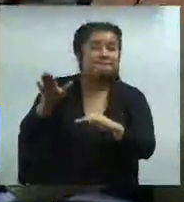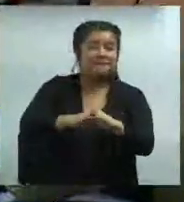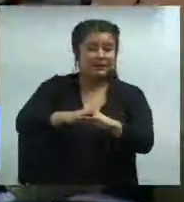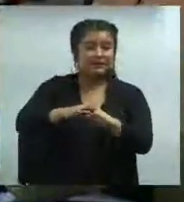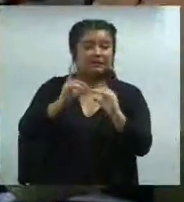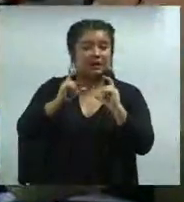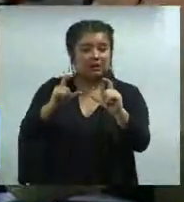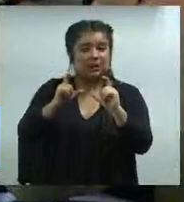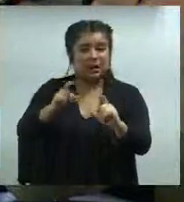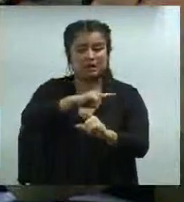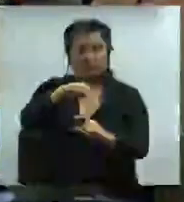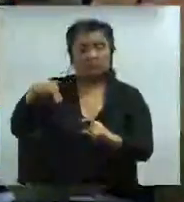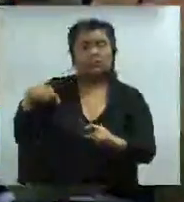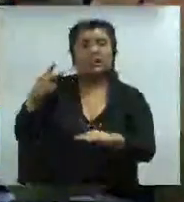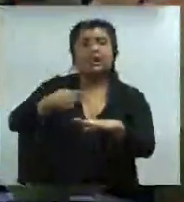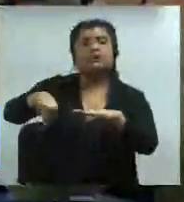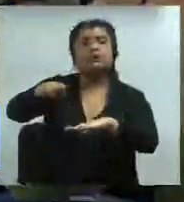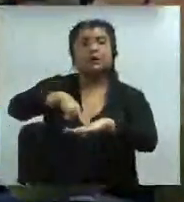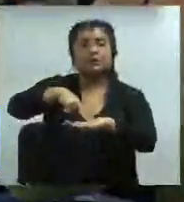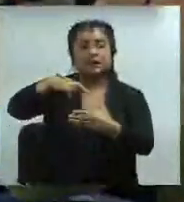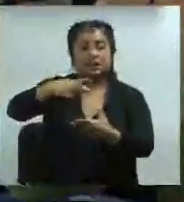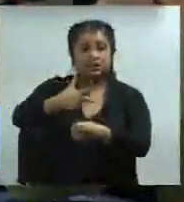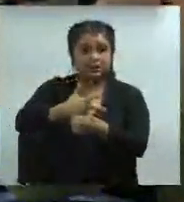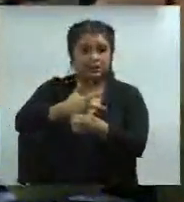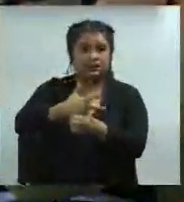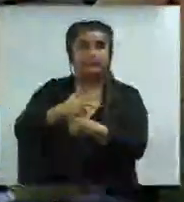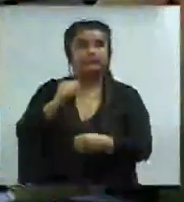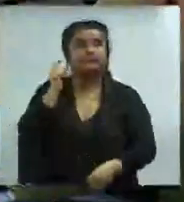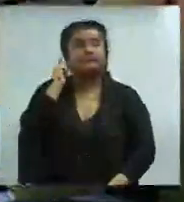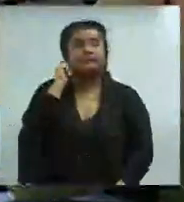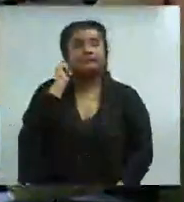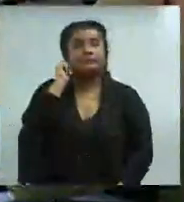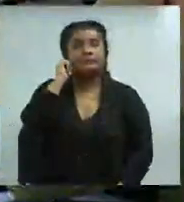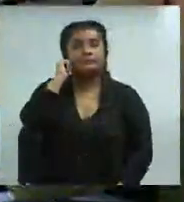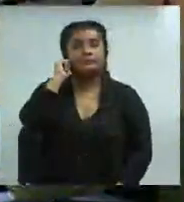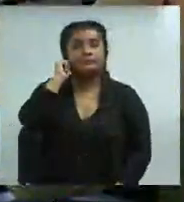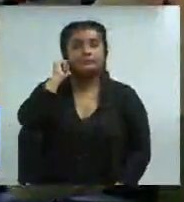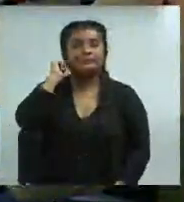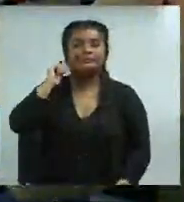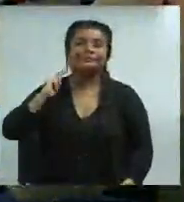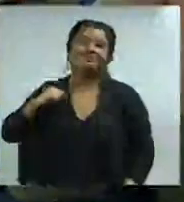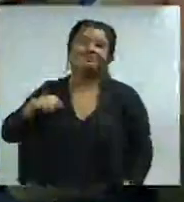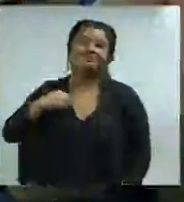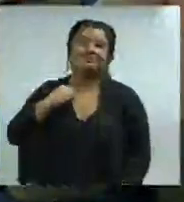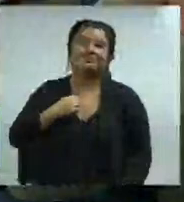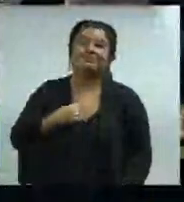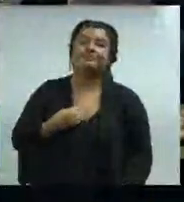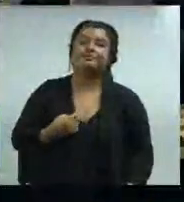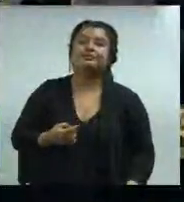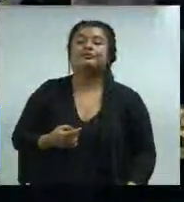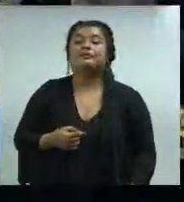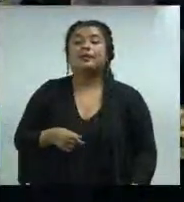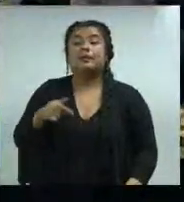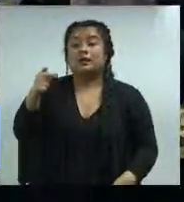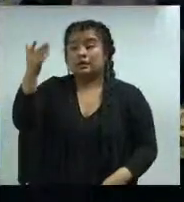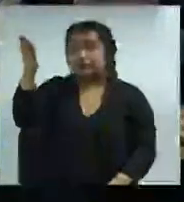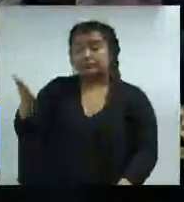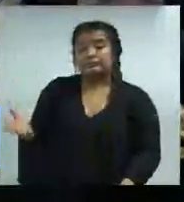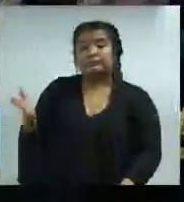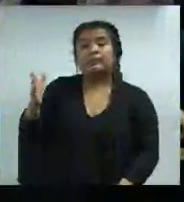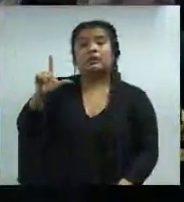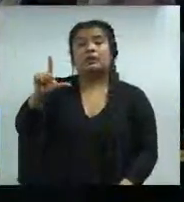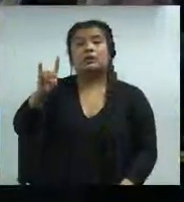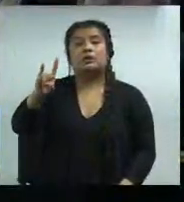medio ambiente de nuestro país. Gracias, presidente y honorable pleno. Perdón, diputado jefe de bloque. Tiene la palabra la diputada